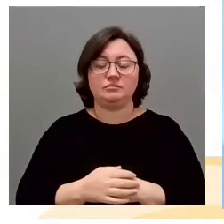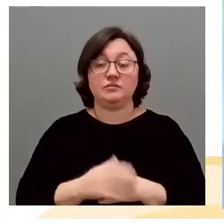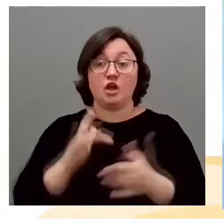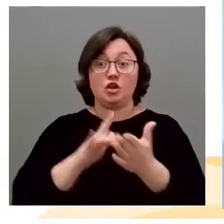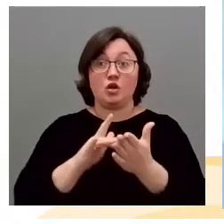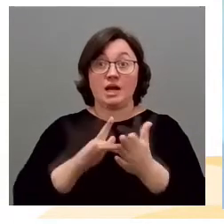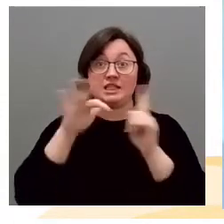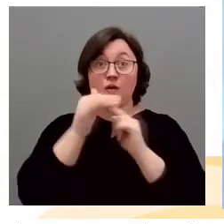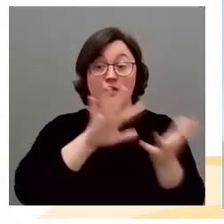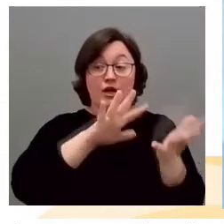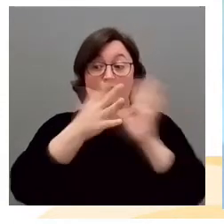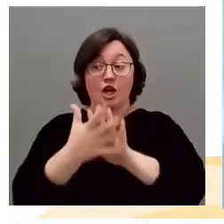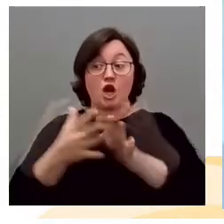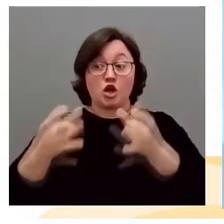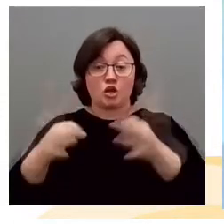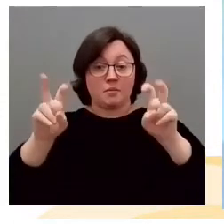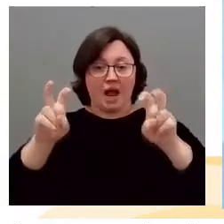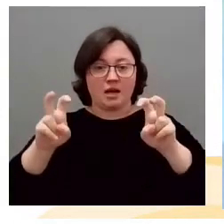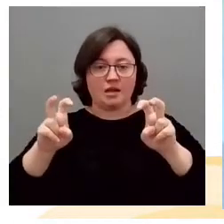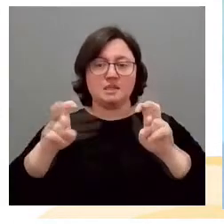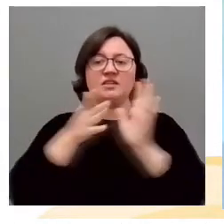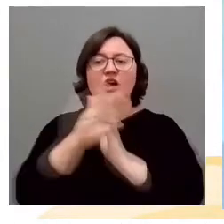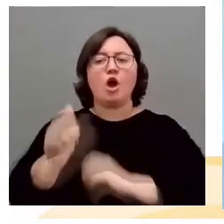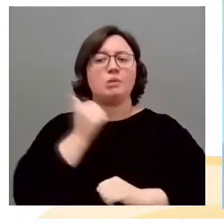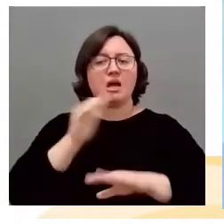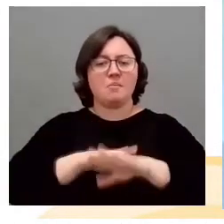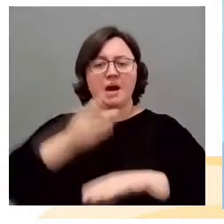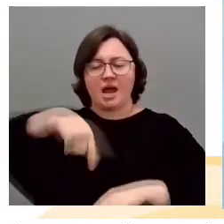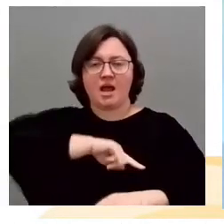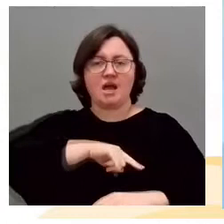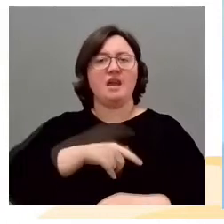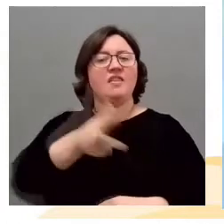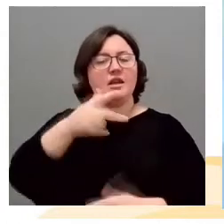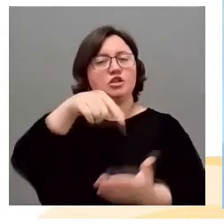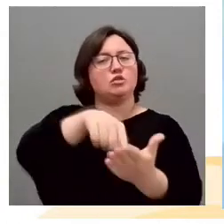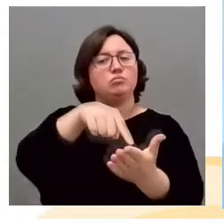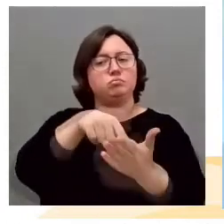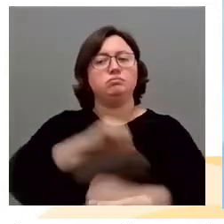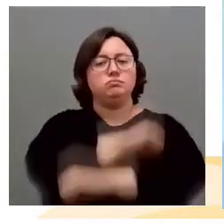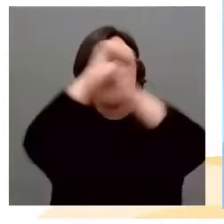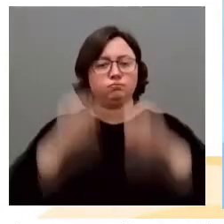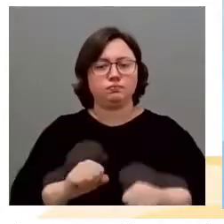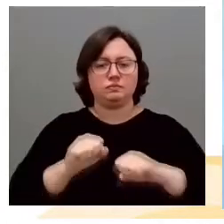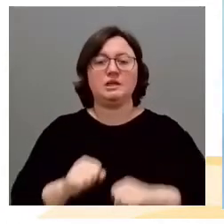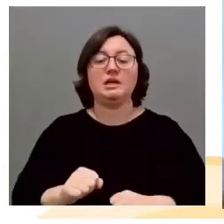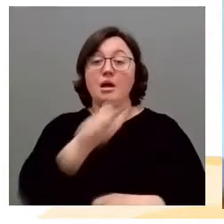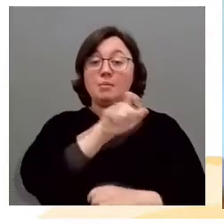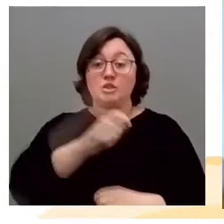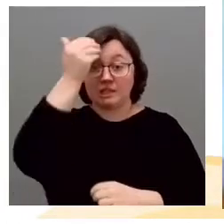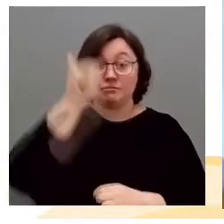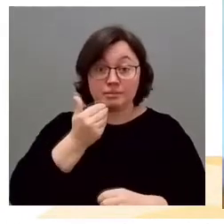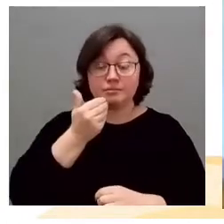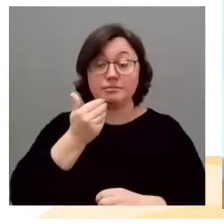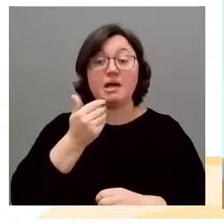para conseguir derechos, crear auténticos espacios de inclusión y participación de las personas con PCS severa,